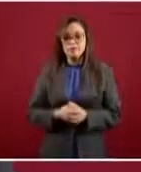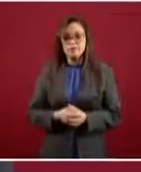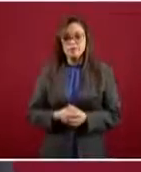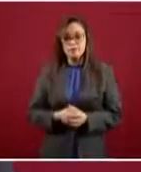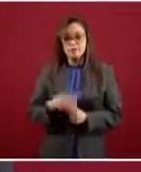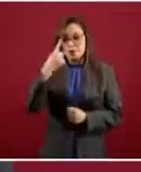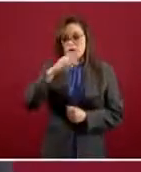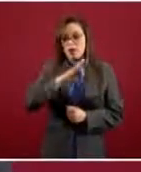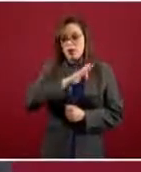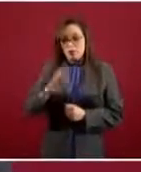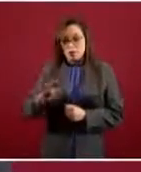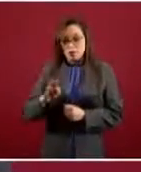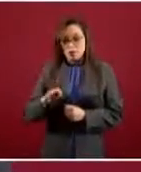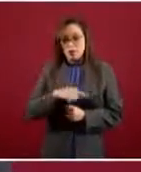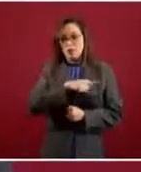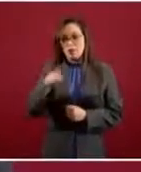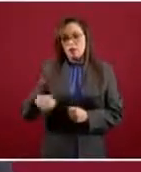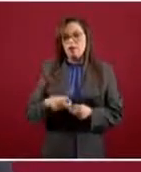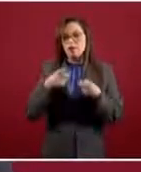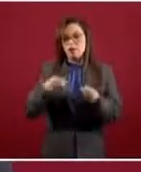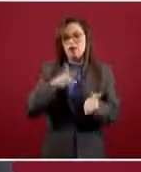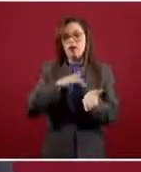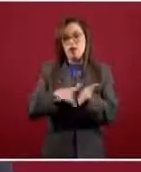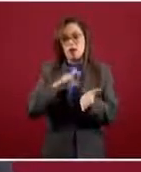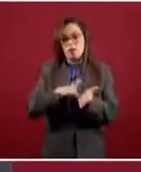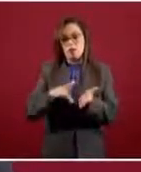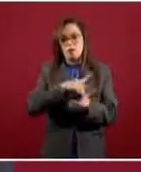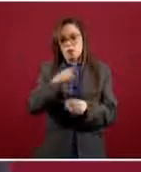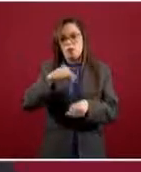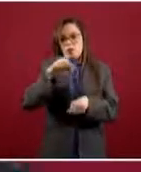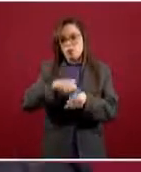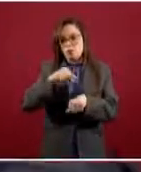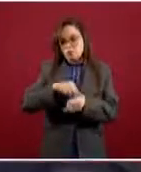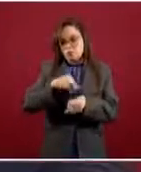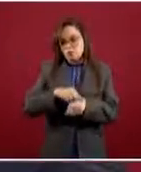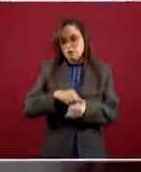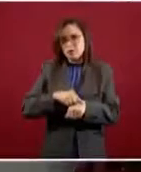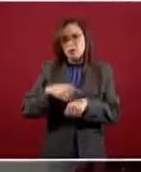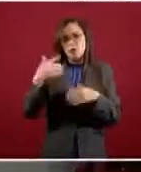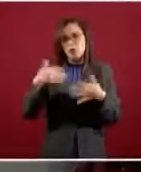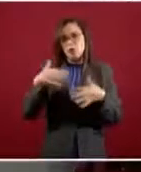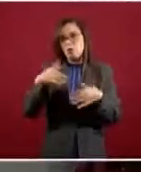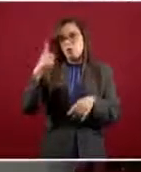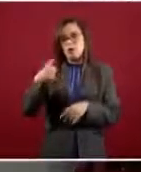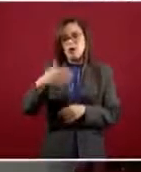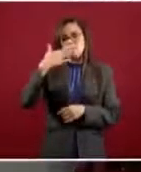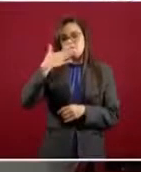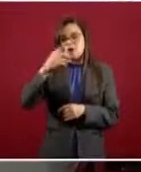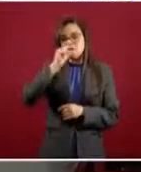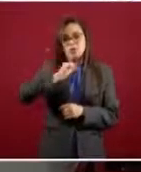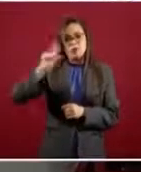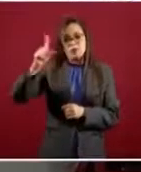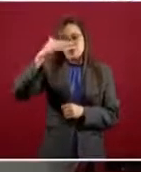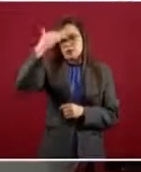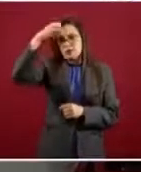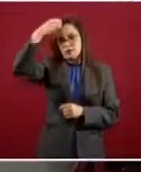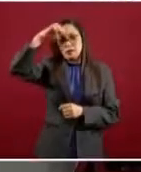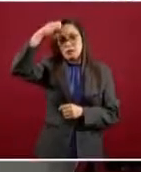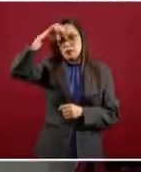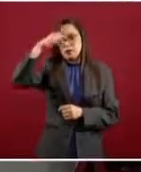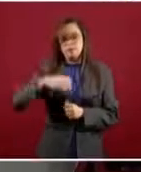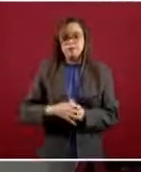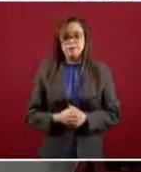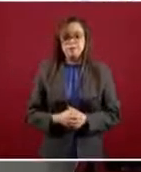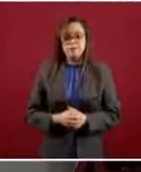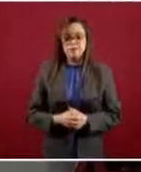todos los pacientes que puedan tener COVID con el recurso humano más especializado. La respuesta, respondiendo puntualmente a la pregunta